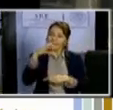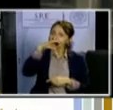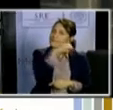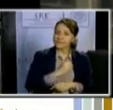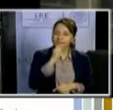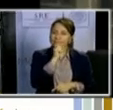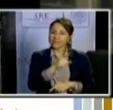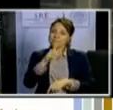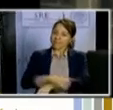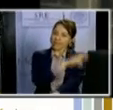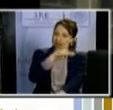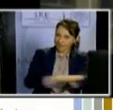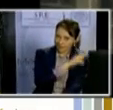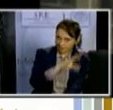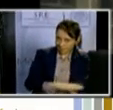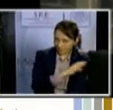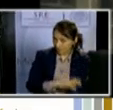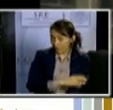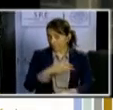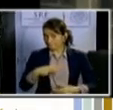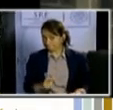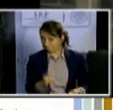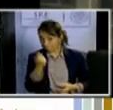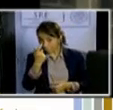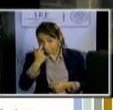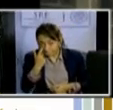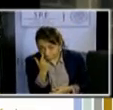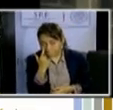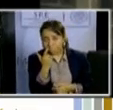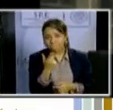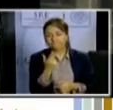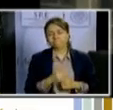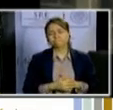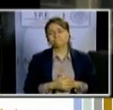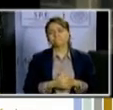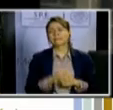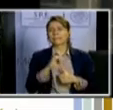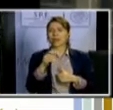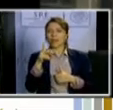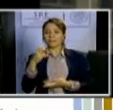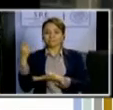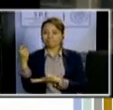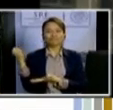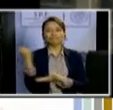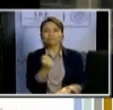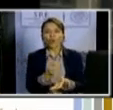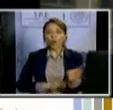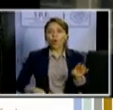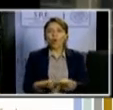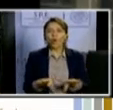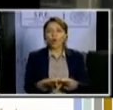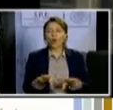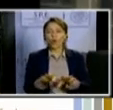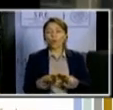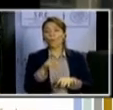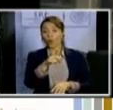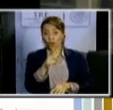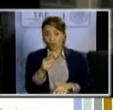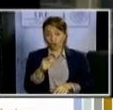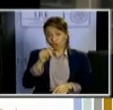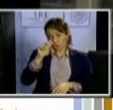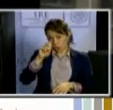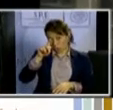energía. Per cápita tiene una contribución de 7 toneladas per cápita, es superior a la